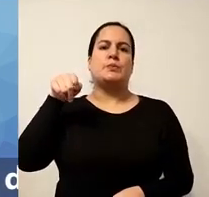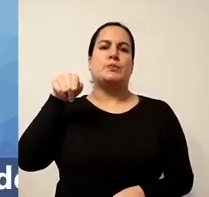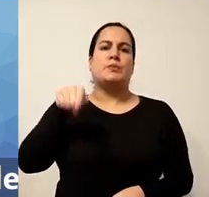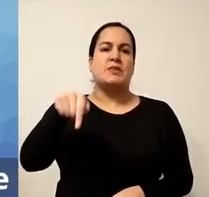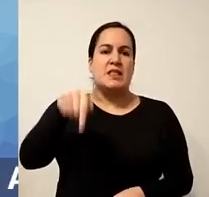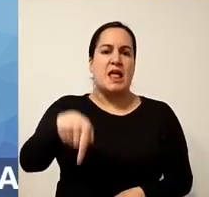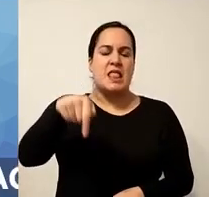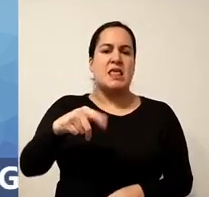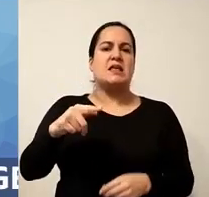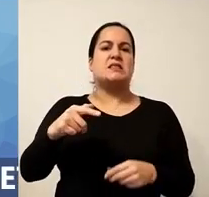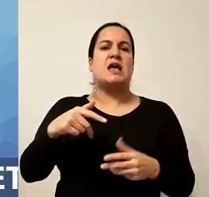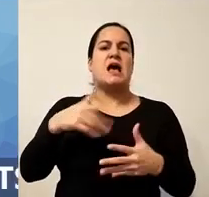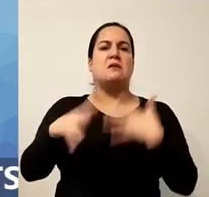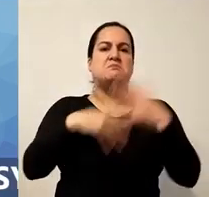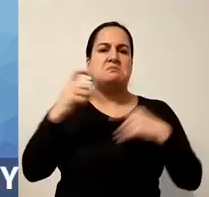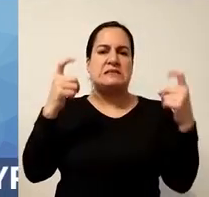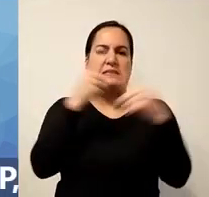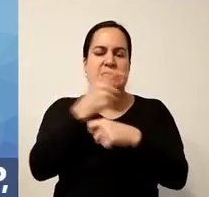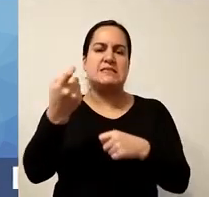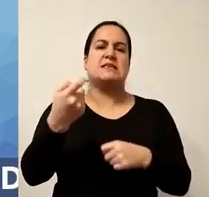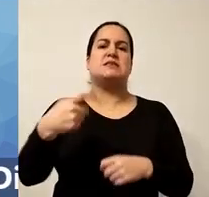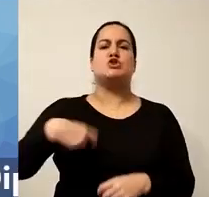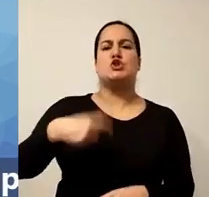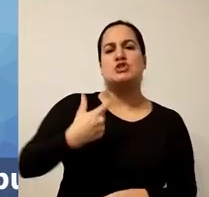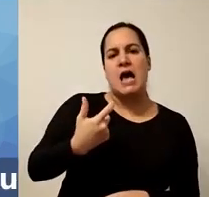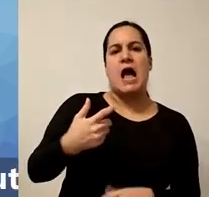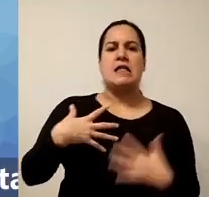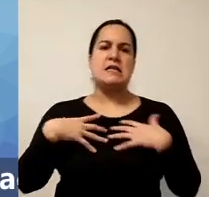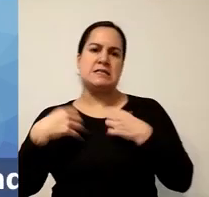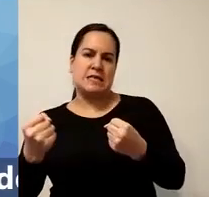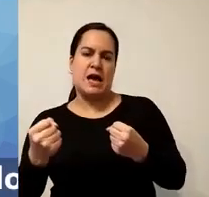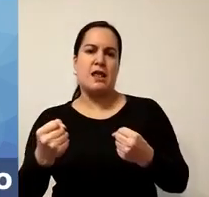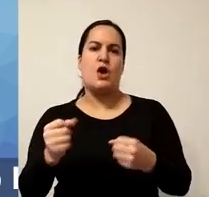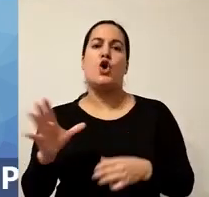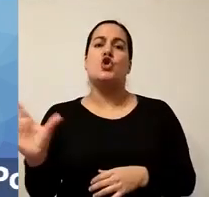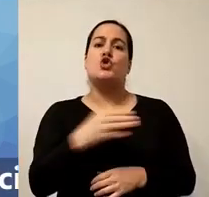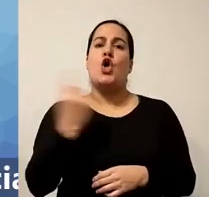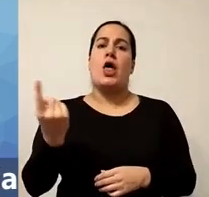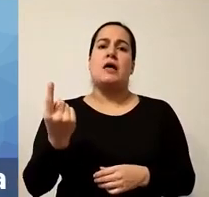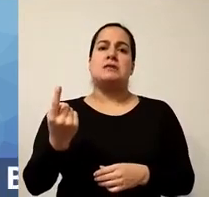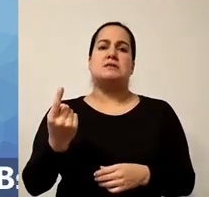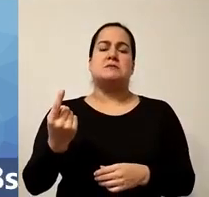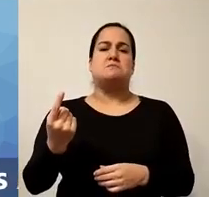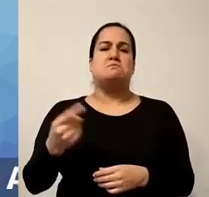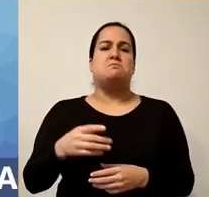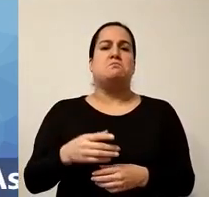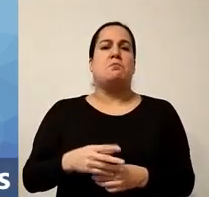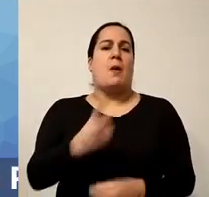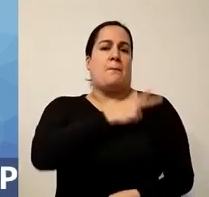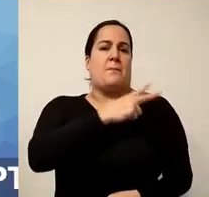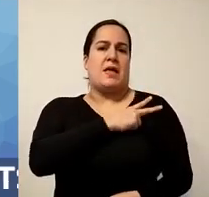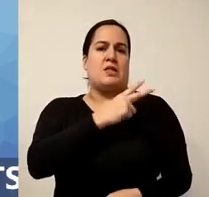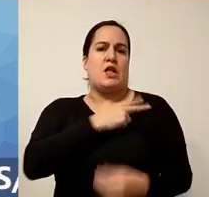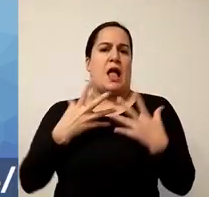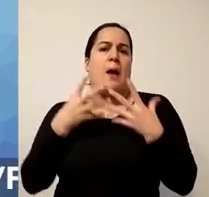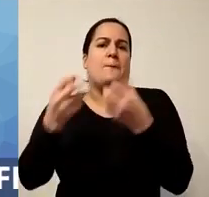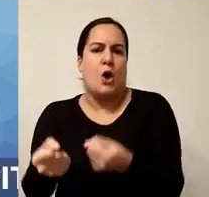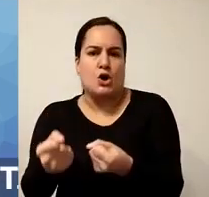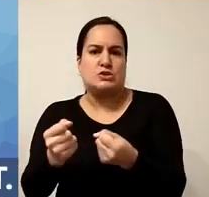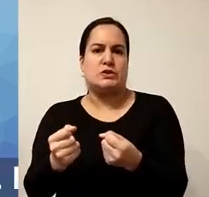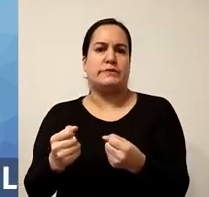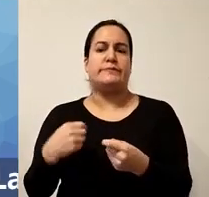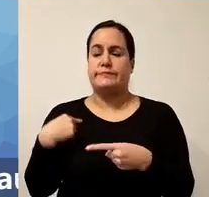porque quiere pagar y sabemos a dónde nos lleva eso tampoco han tomado medidas como poner